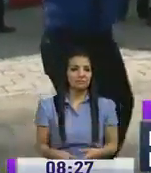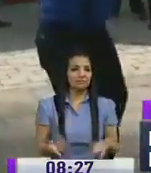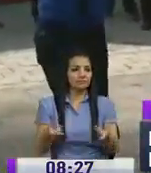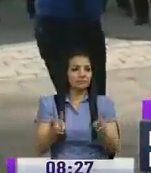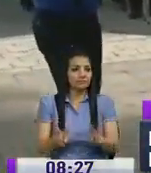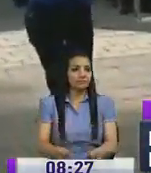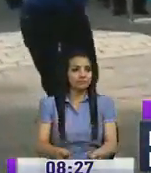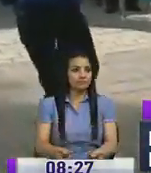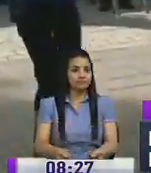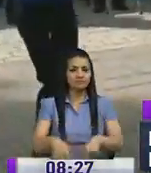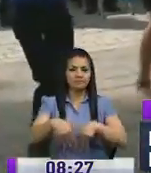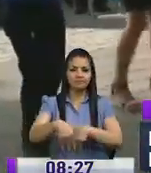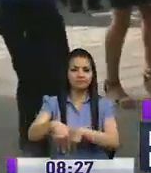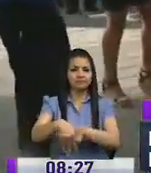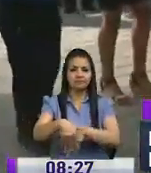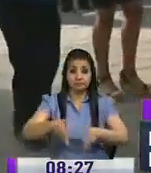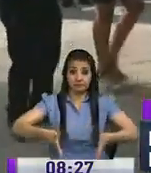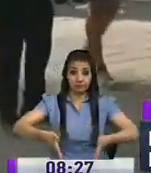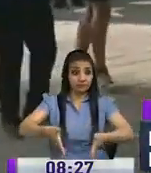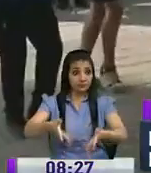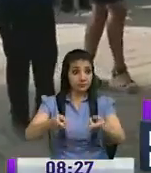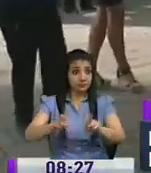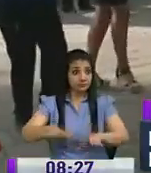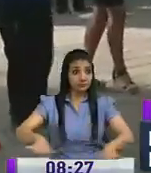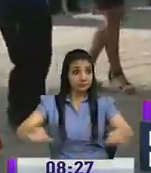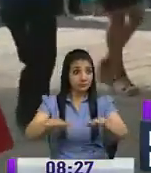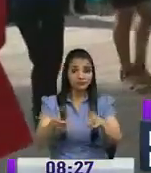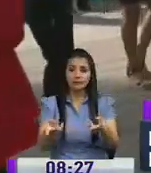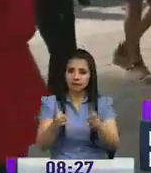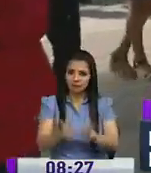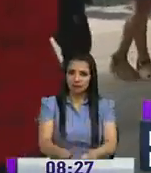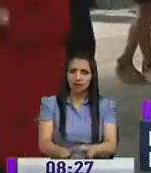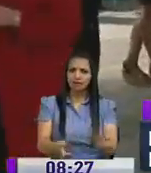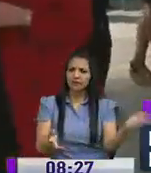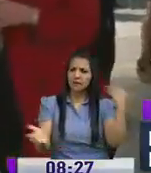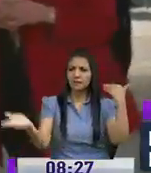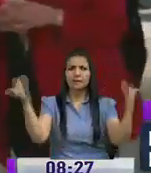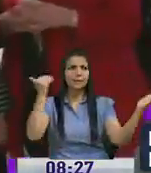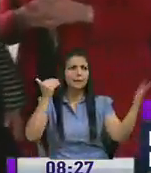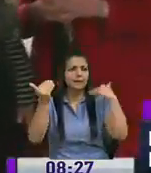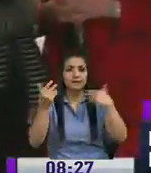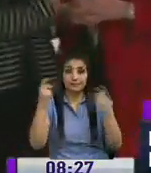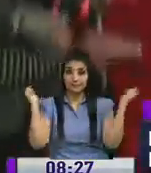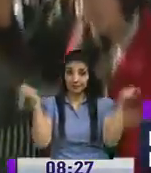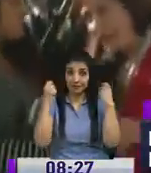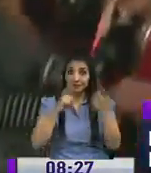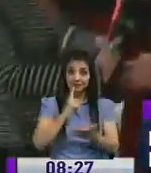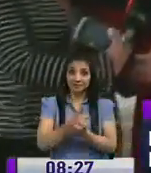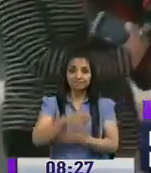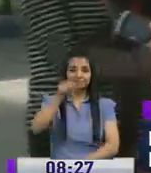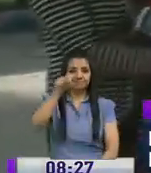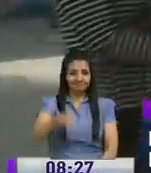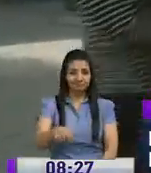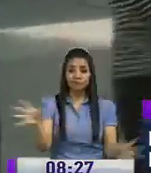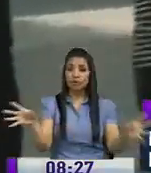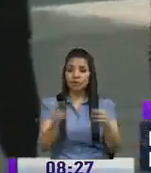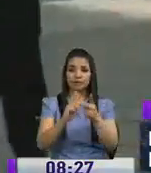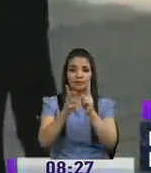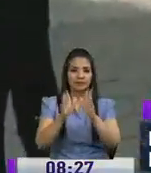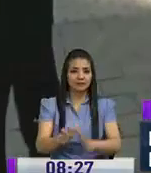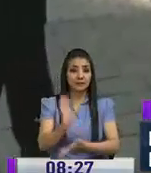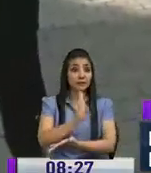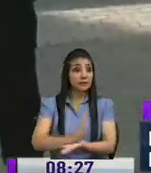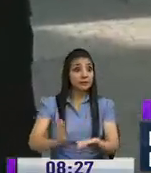haber un pequeño desfile en las calles aledañas de esta zona, también para llamar a toda la gente que se sume, ¿no? Así es, todos los vecinos del barrio